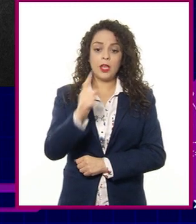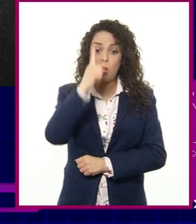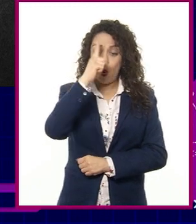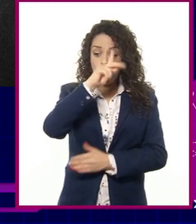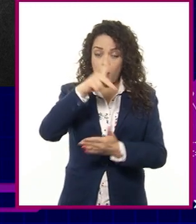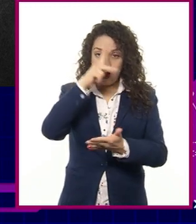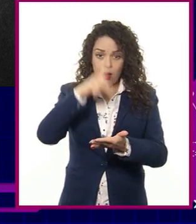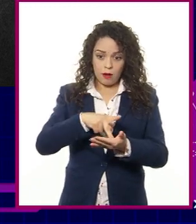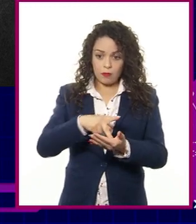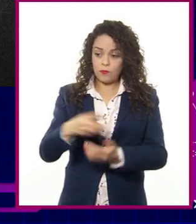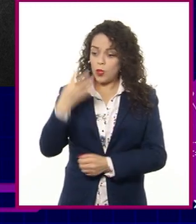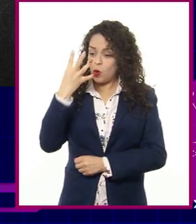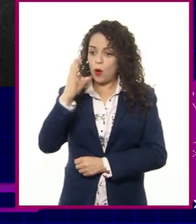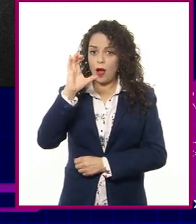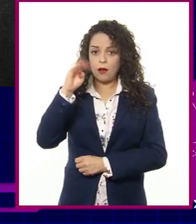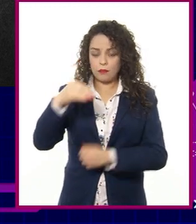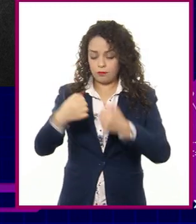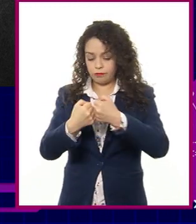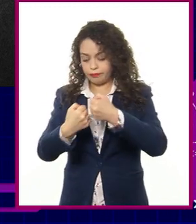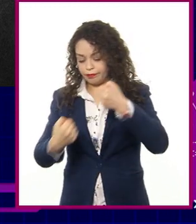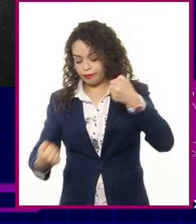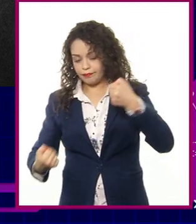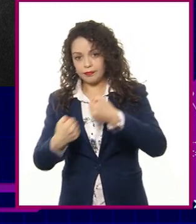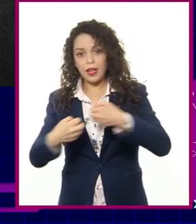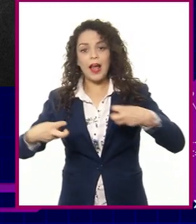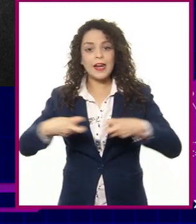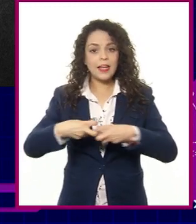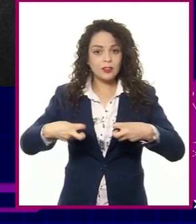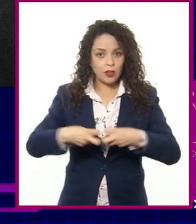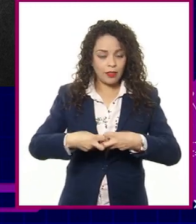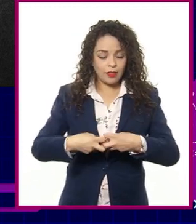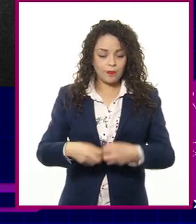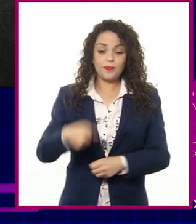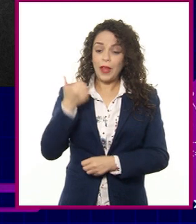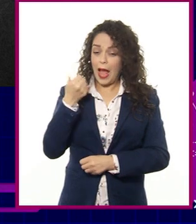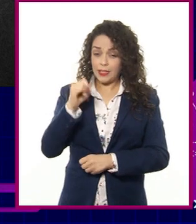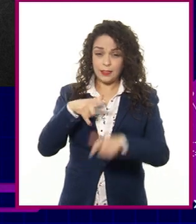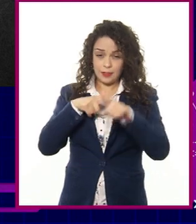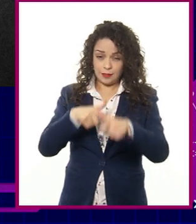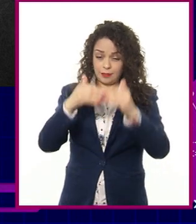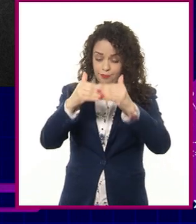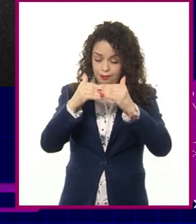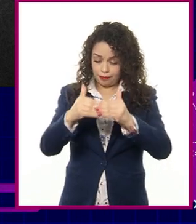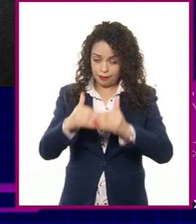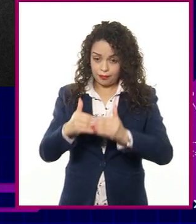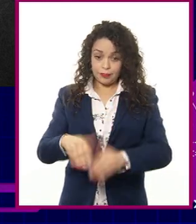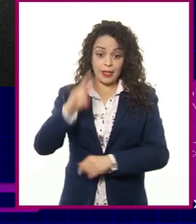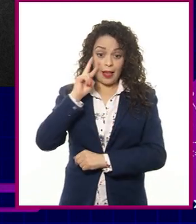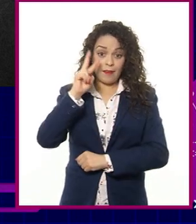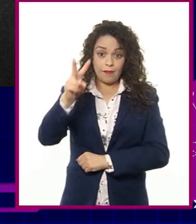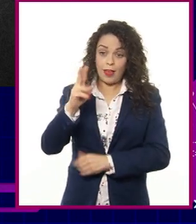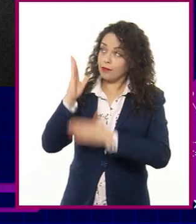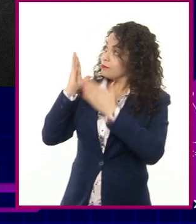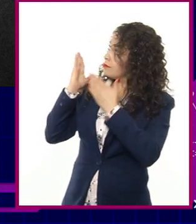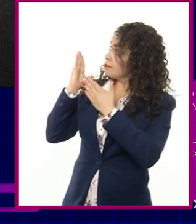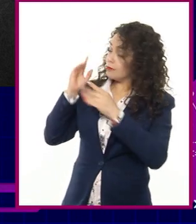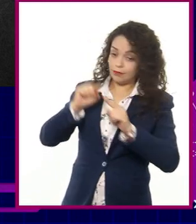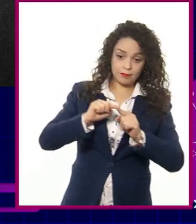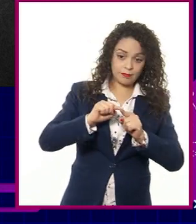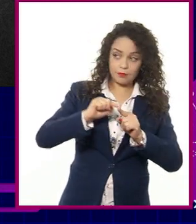4 centímetros de aumento en la longitud. Si continuamos con los otros puntos, obtenemos la siguiente tabla. La tabla